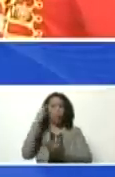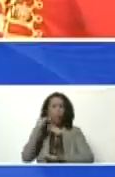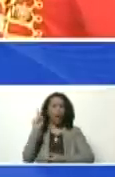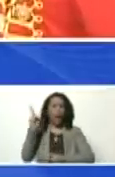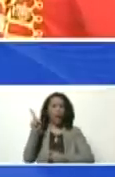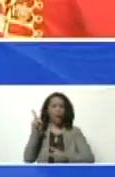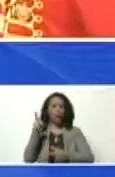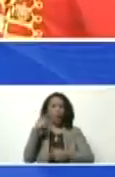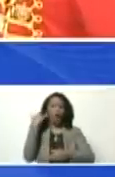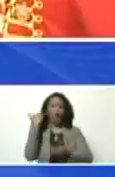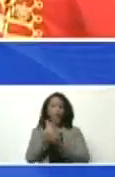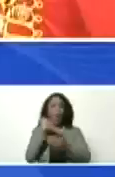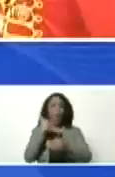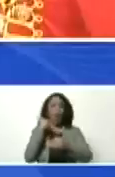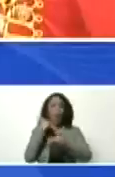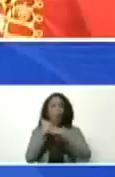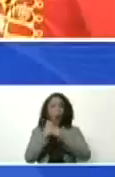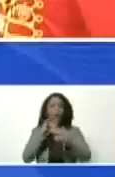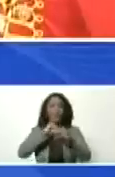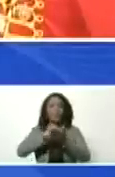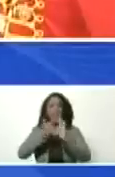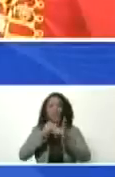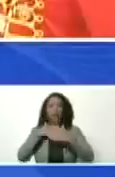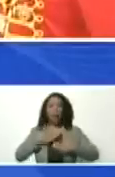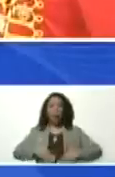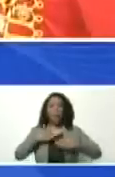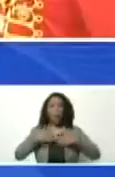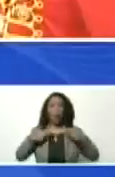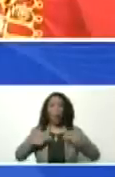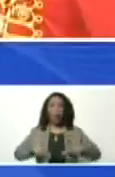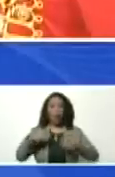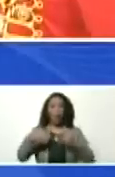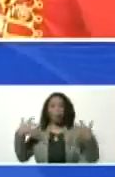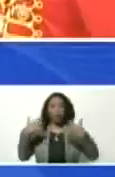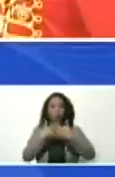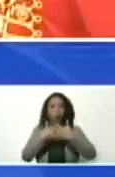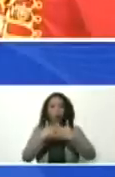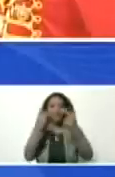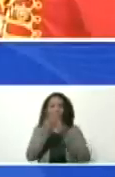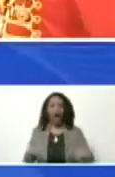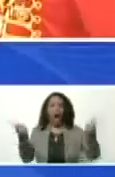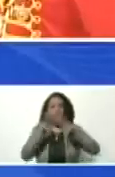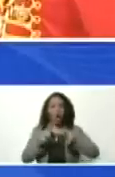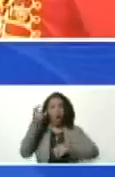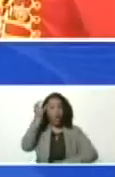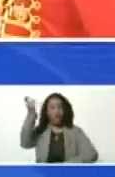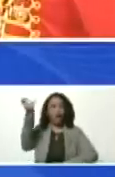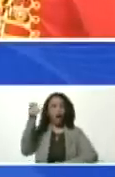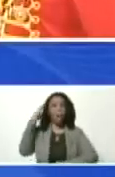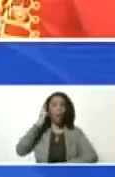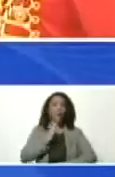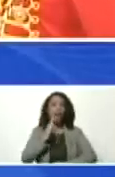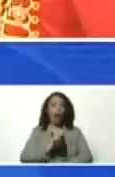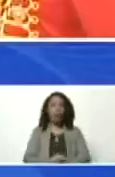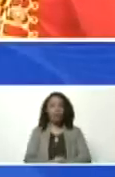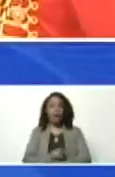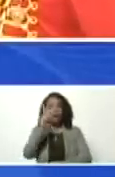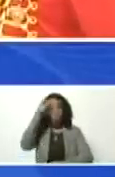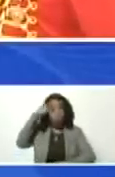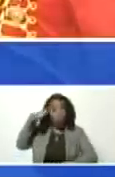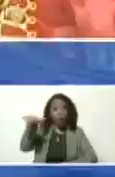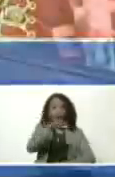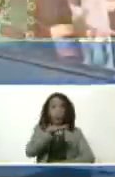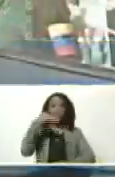columna vertebral de la fuerza moral, de los valores y de la ideología bolivariana, de un pueblo